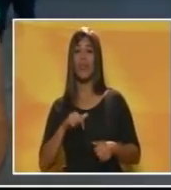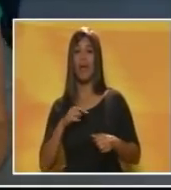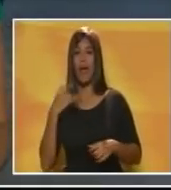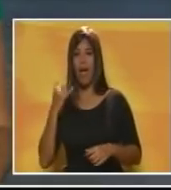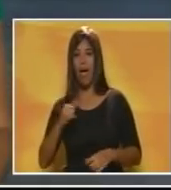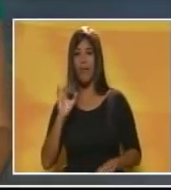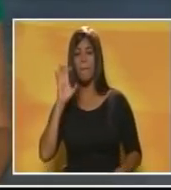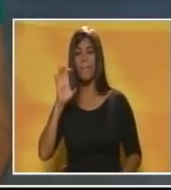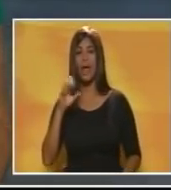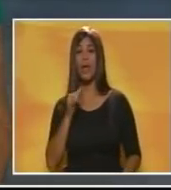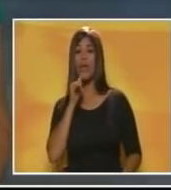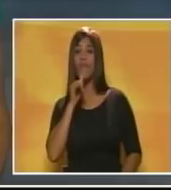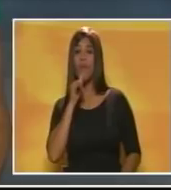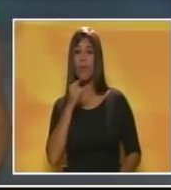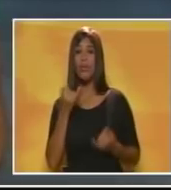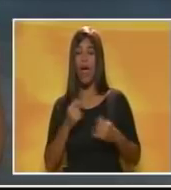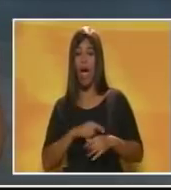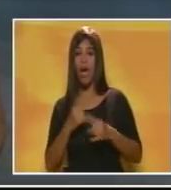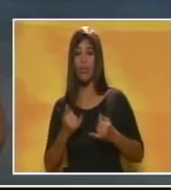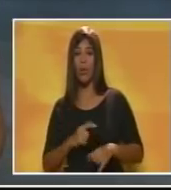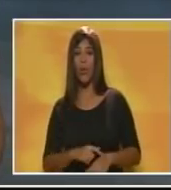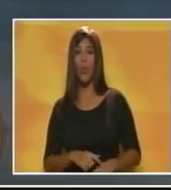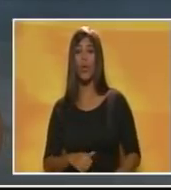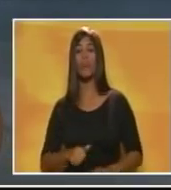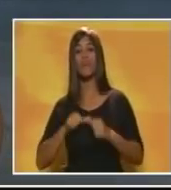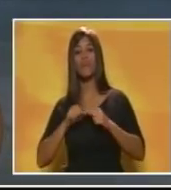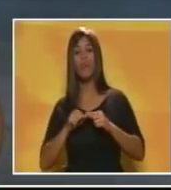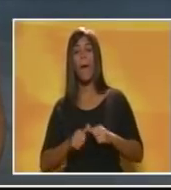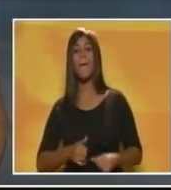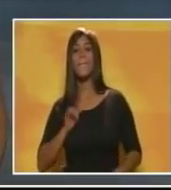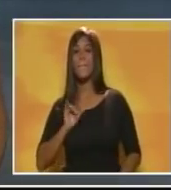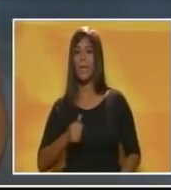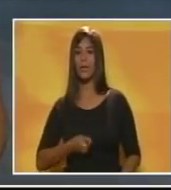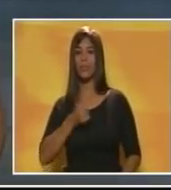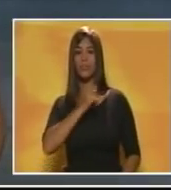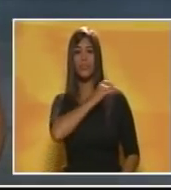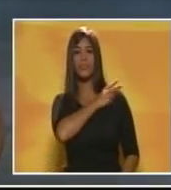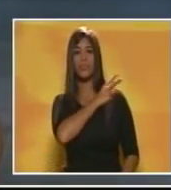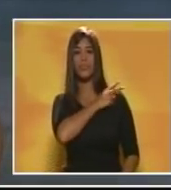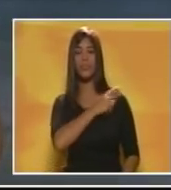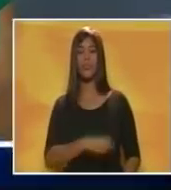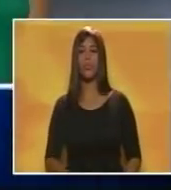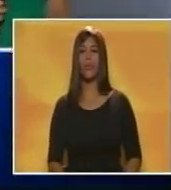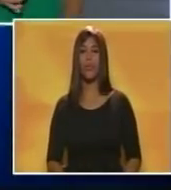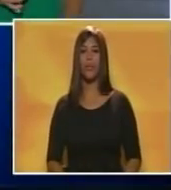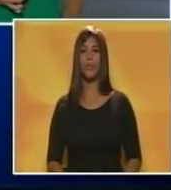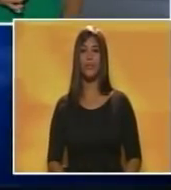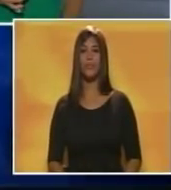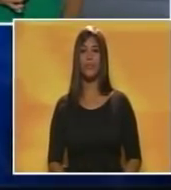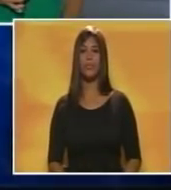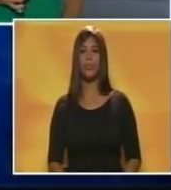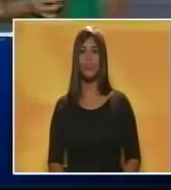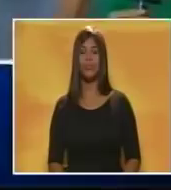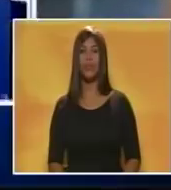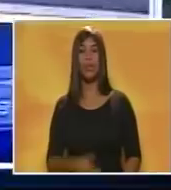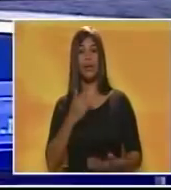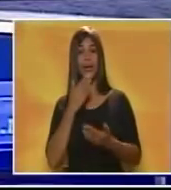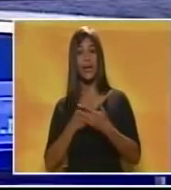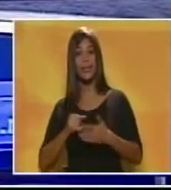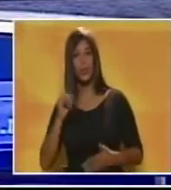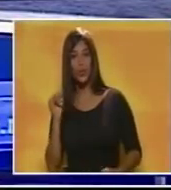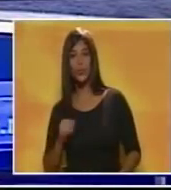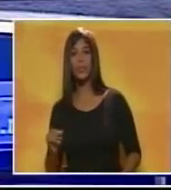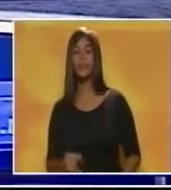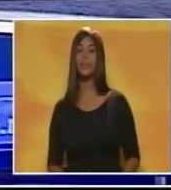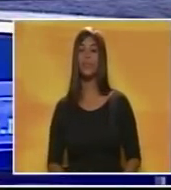país. Esta es la información que manejamos a esta hora. Continúen con nuestra emisión de Noticiero Meridiano. Gracias,